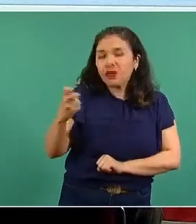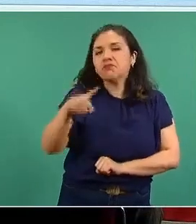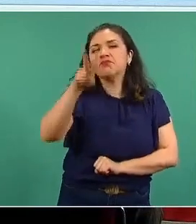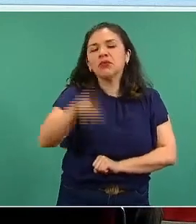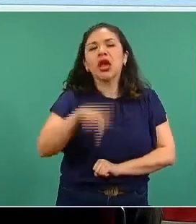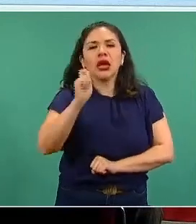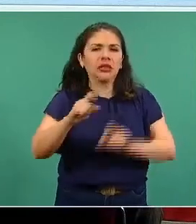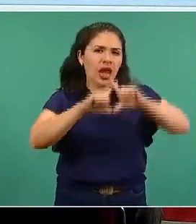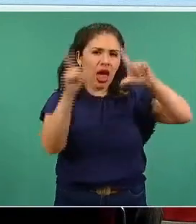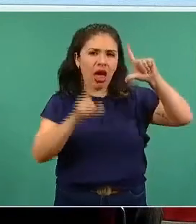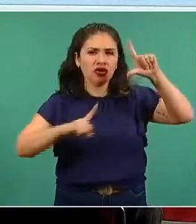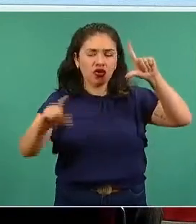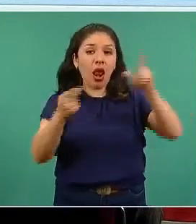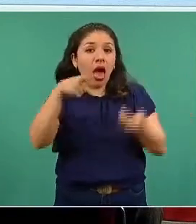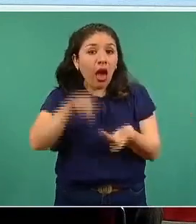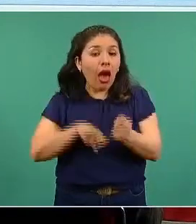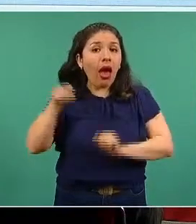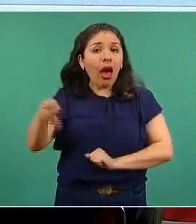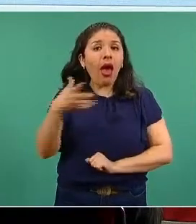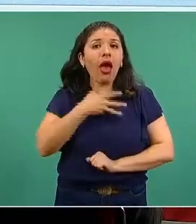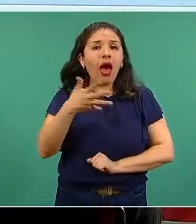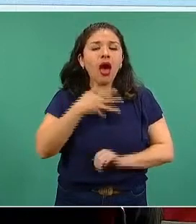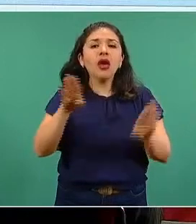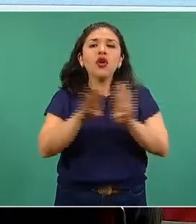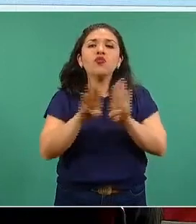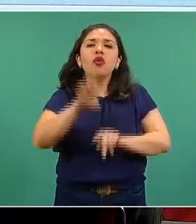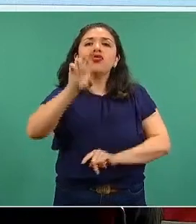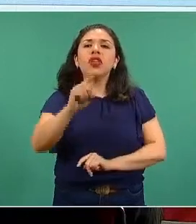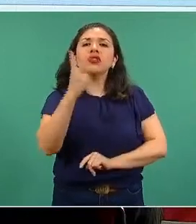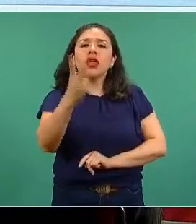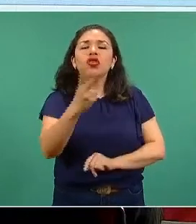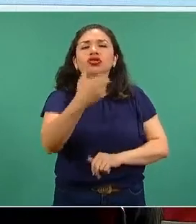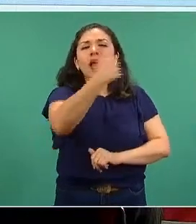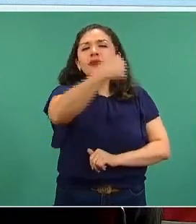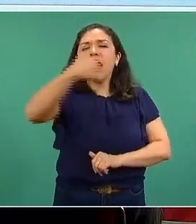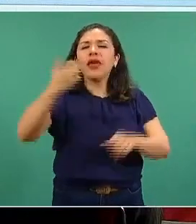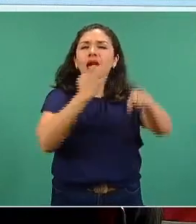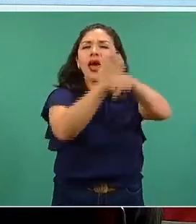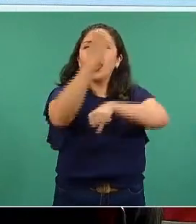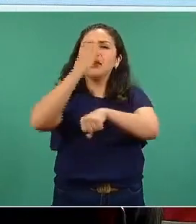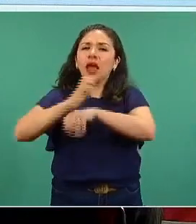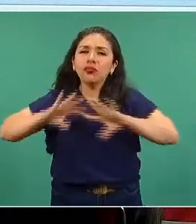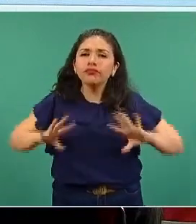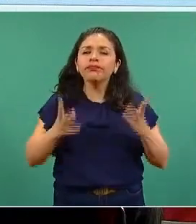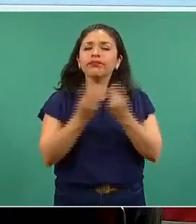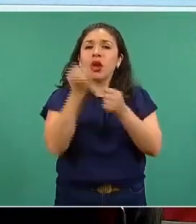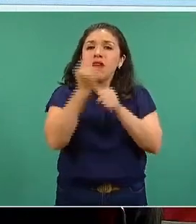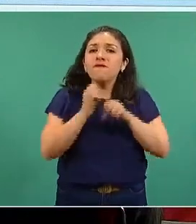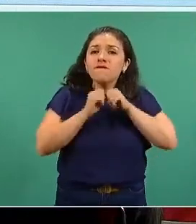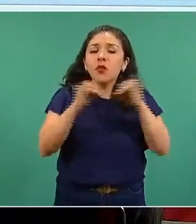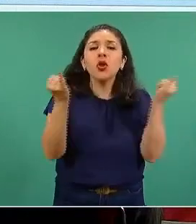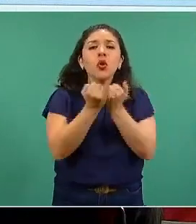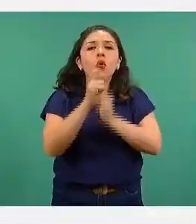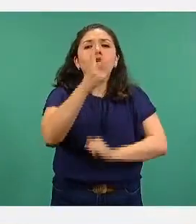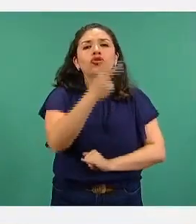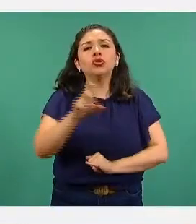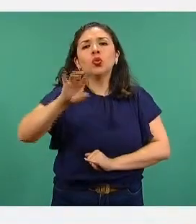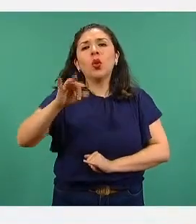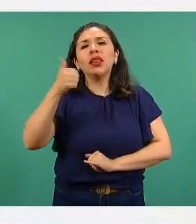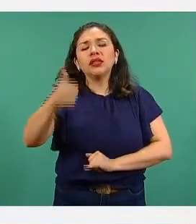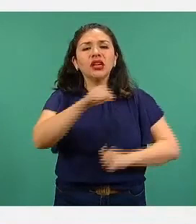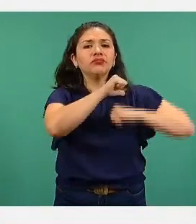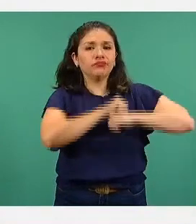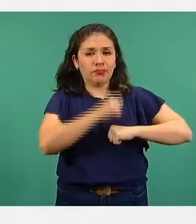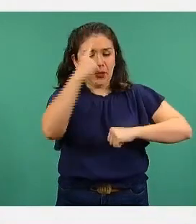es nacional, está integrada por las 32 gráficas de cada entidad federativa y de las 246